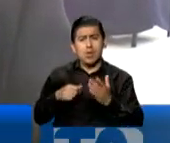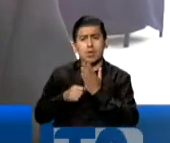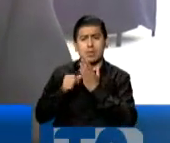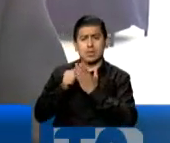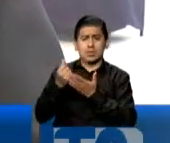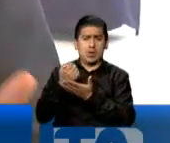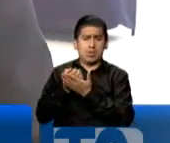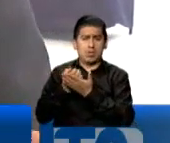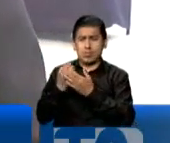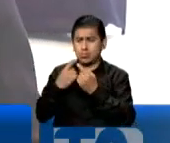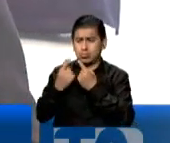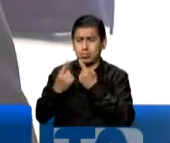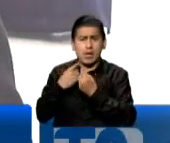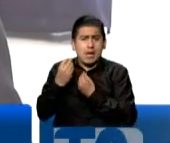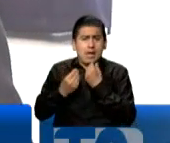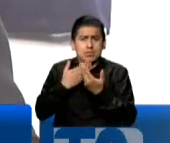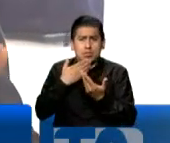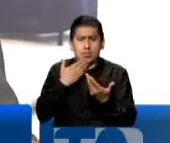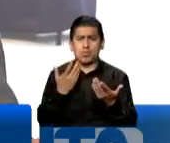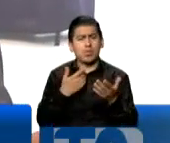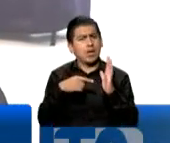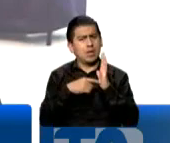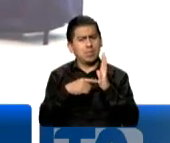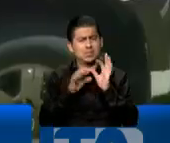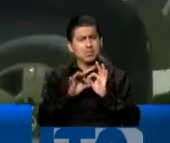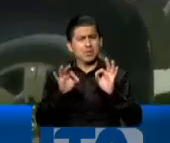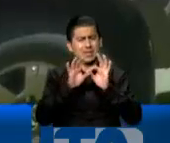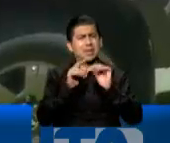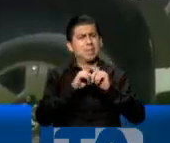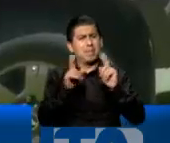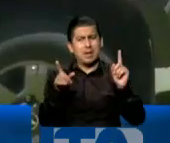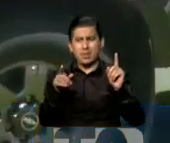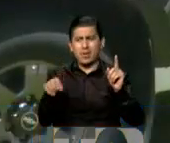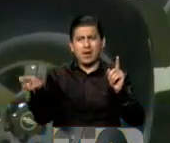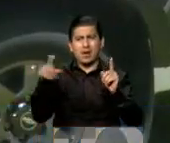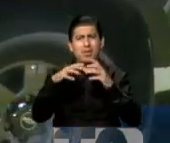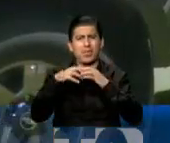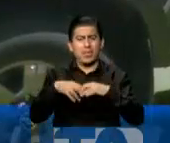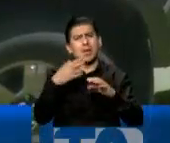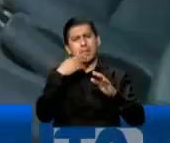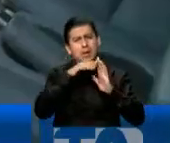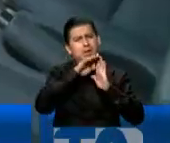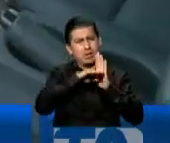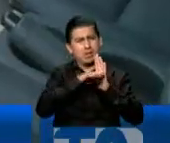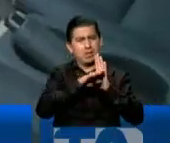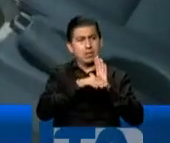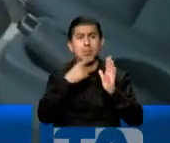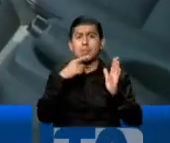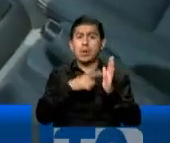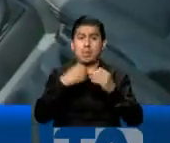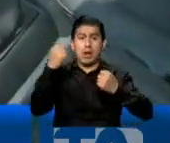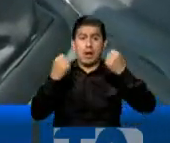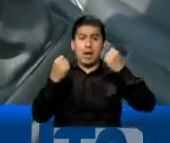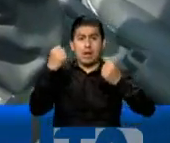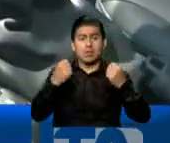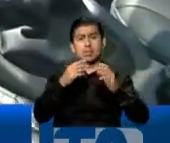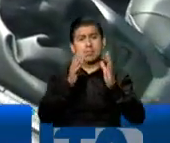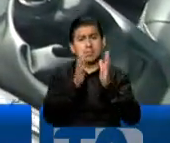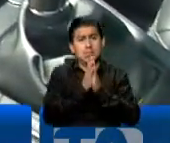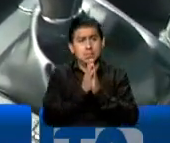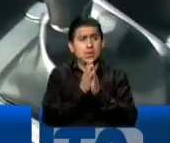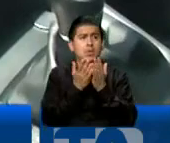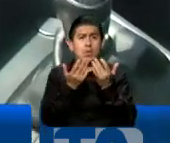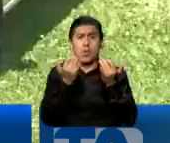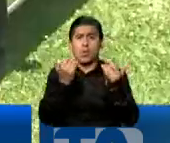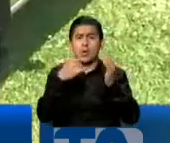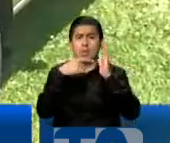Finanzas ese mensaje importante para la producción nacional. Este es uno de los tantos pedidos, por ejemplo, del sector automotriz, pues